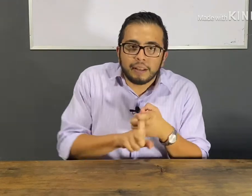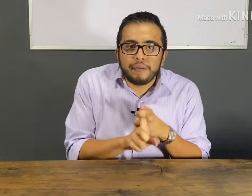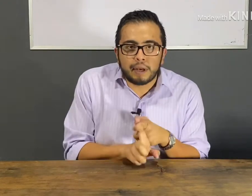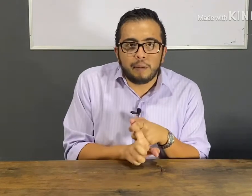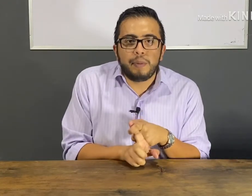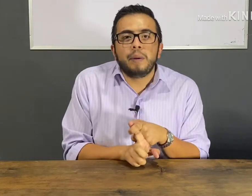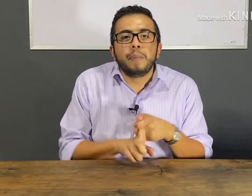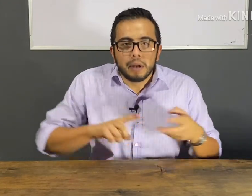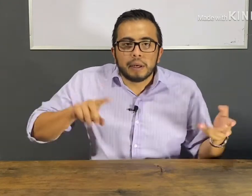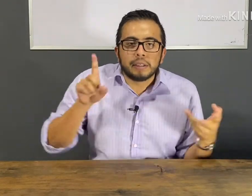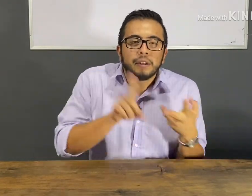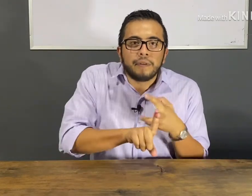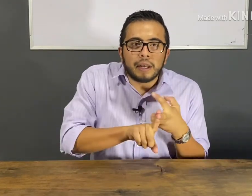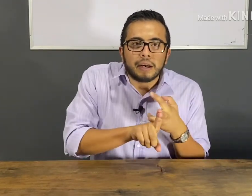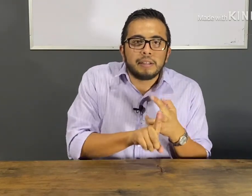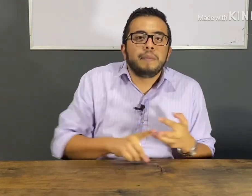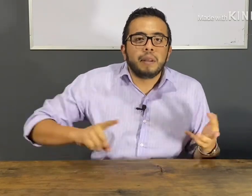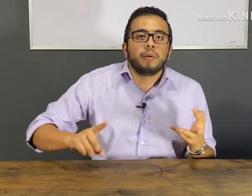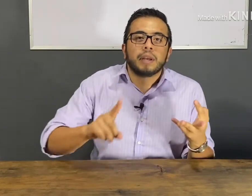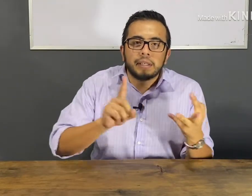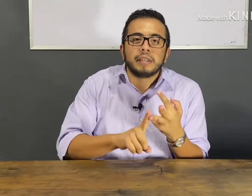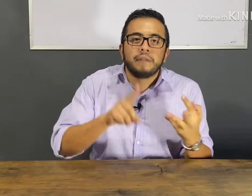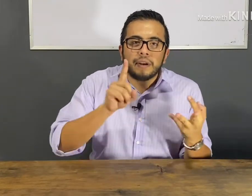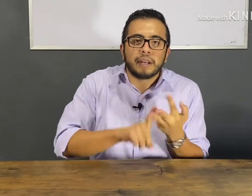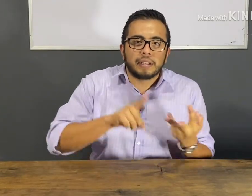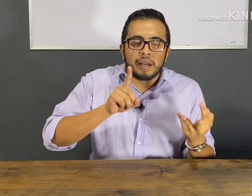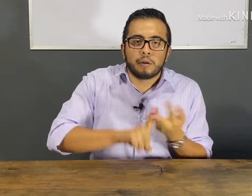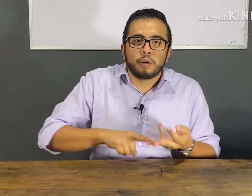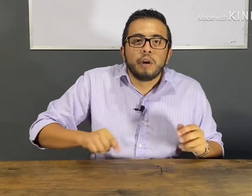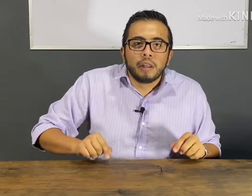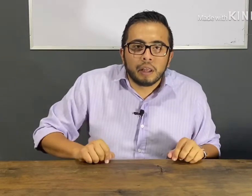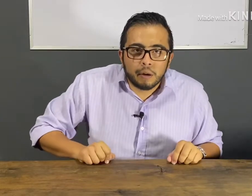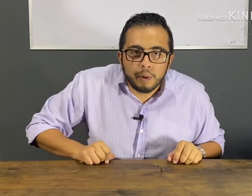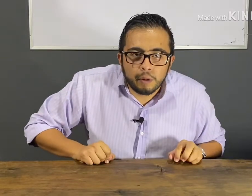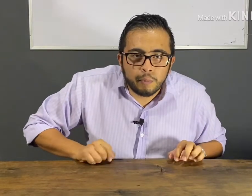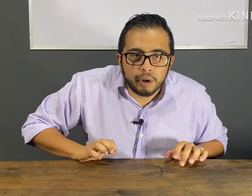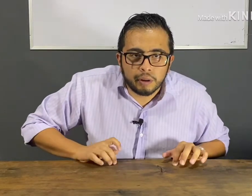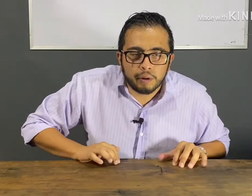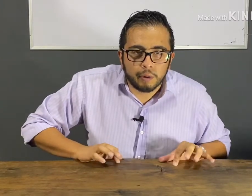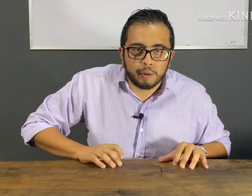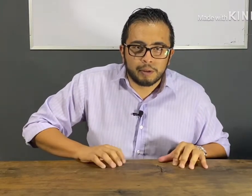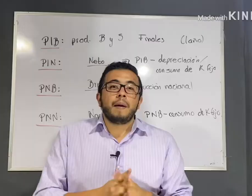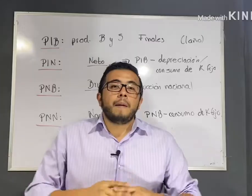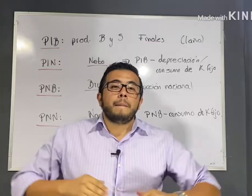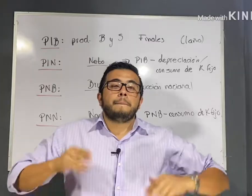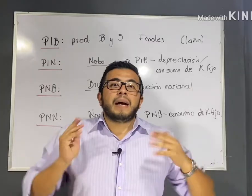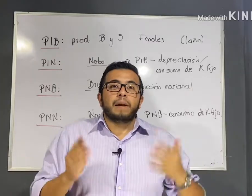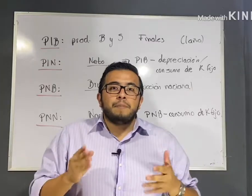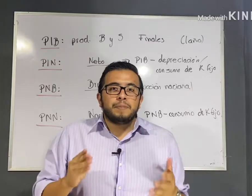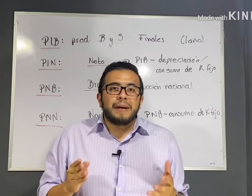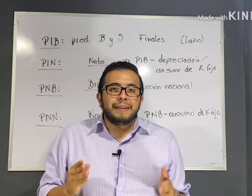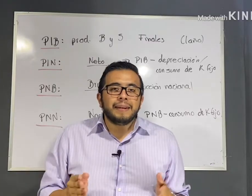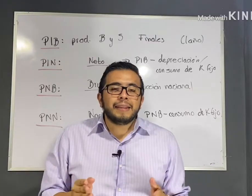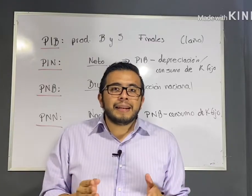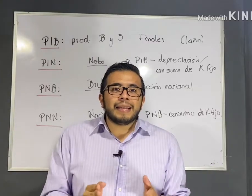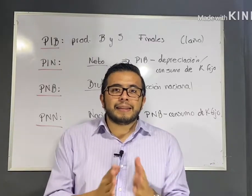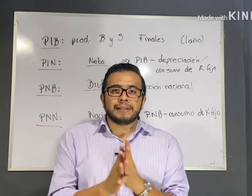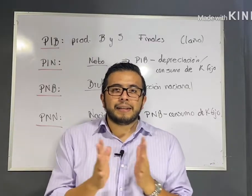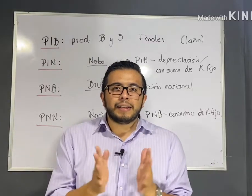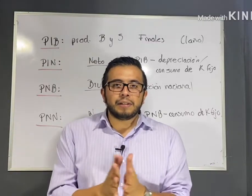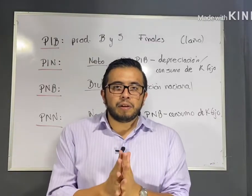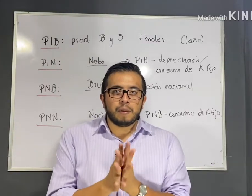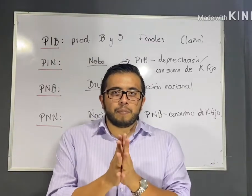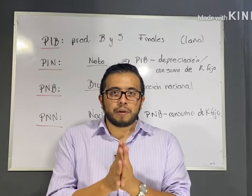qué significa el PIB, qué significa el crecimiento y qué significa el desarrollo. Te comento un poquito de todo esto. Vale, pues para entender